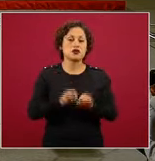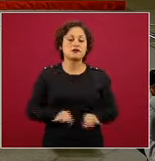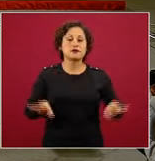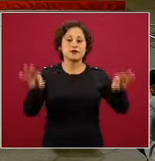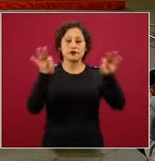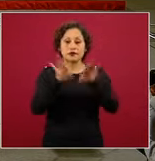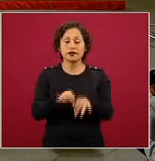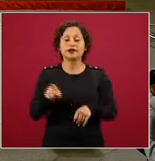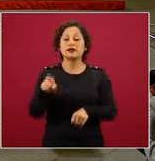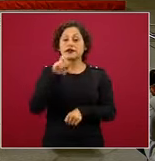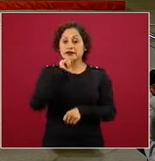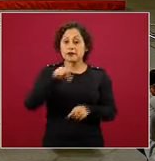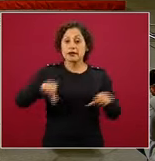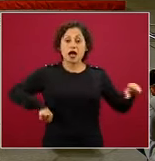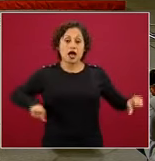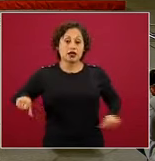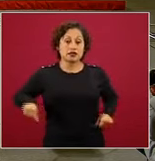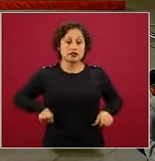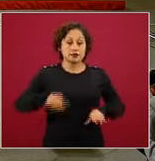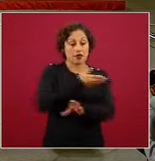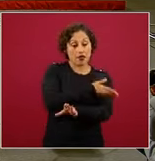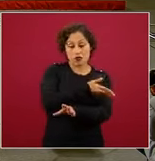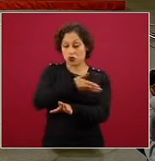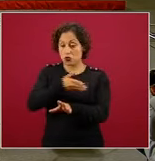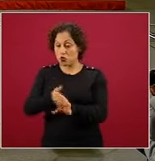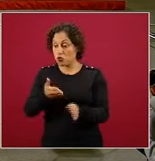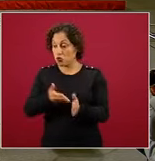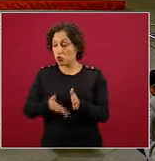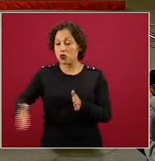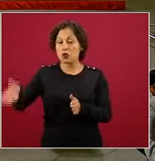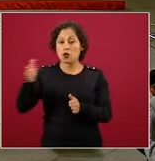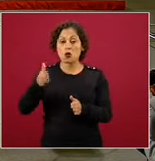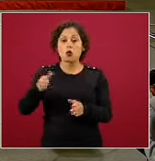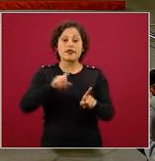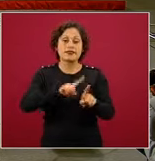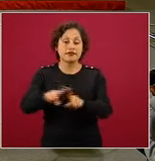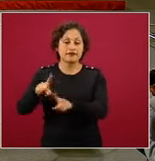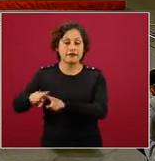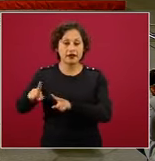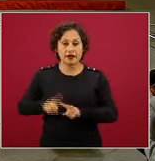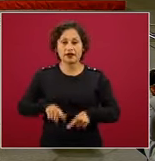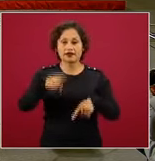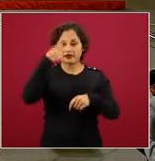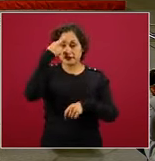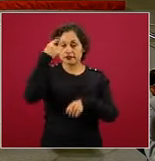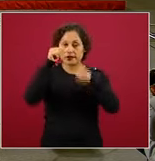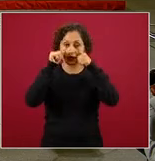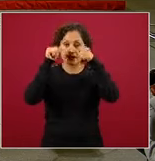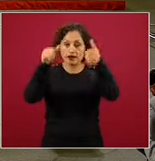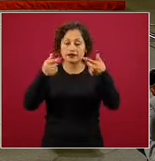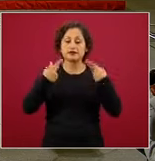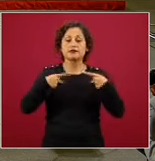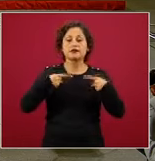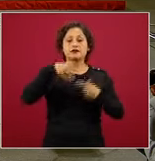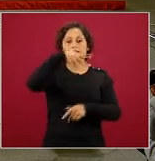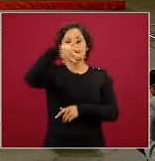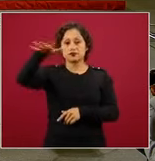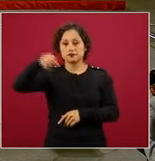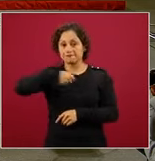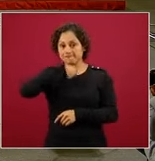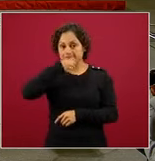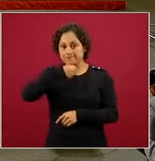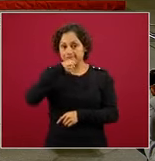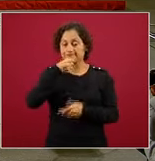estos esfuerzos de intervenciones que se están realizando en esta población de adultos mayores. Reiteramos